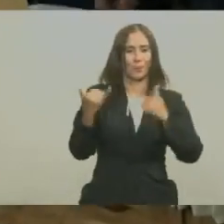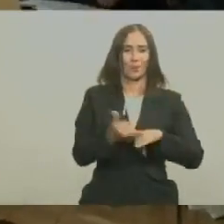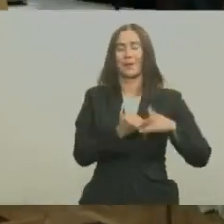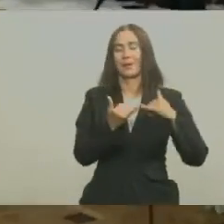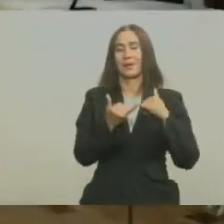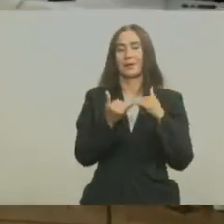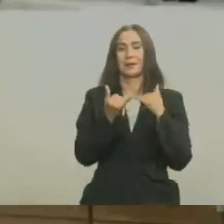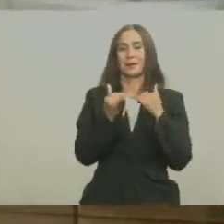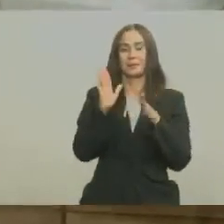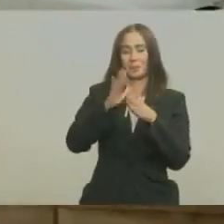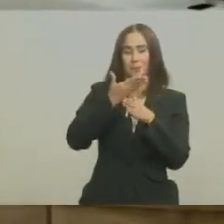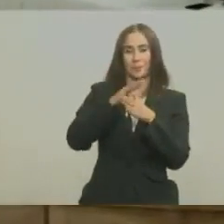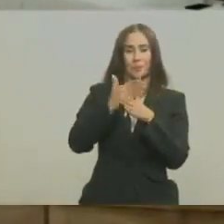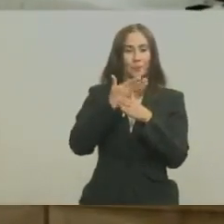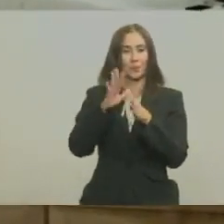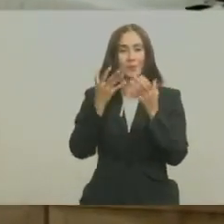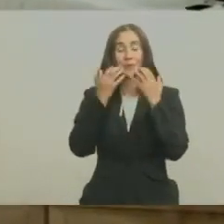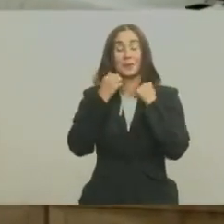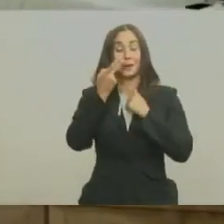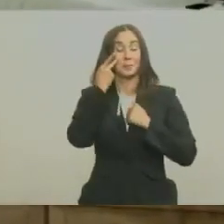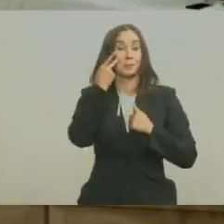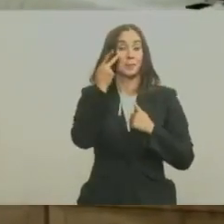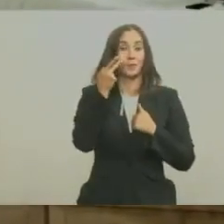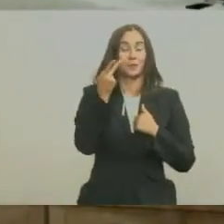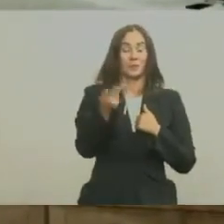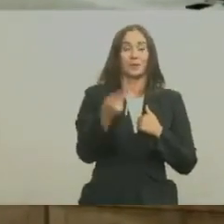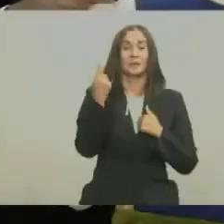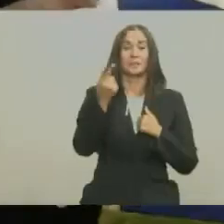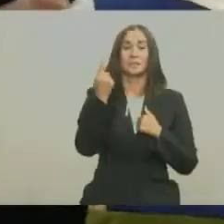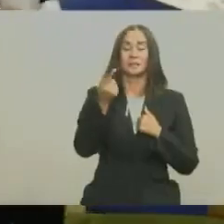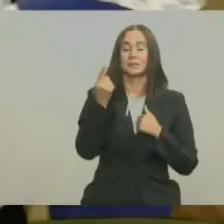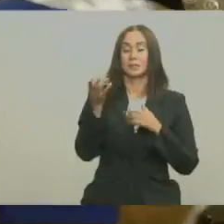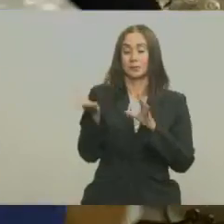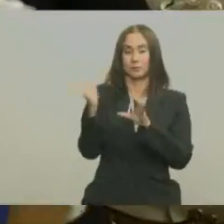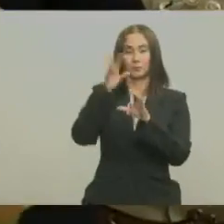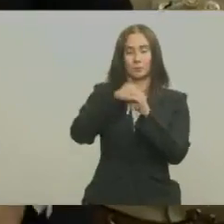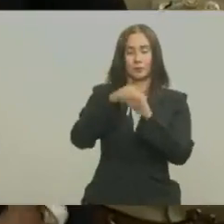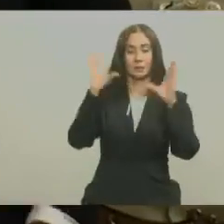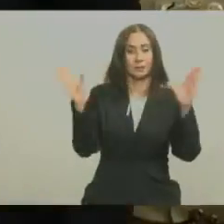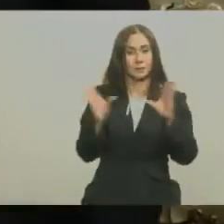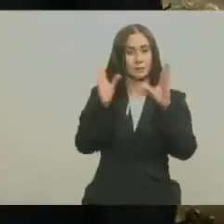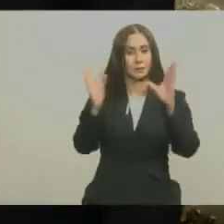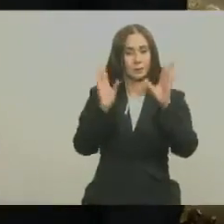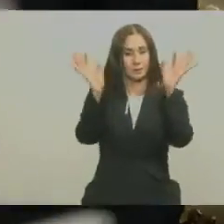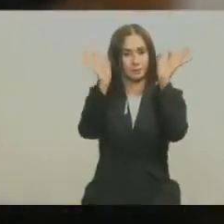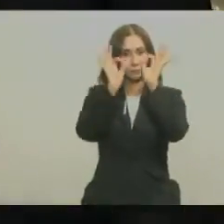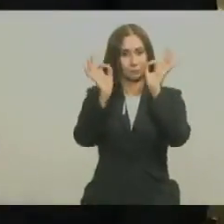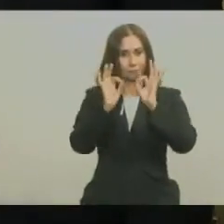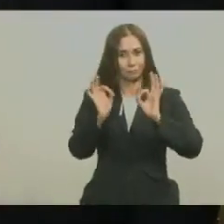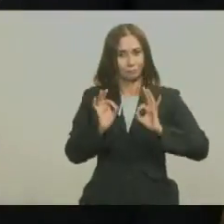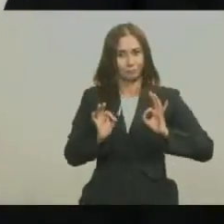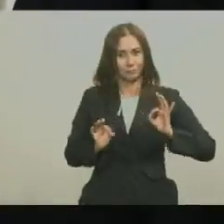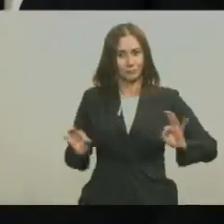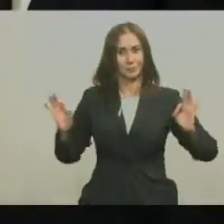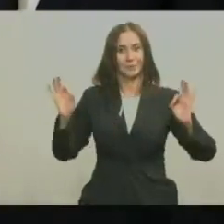ver entreteniéndose, los queremos ver siendo parte de esas actividades que forman